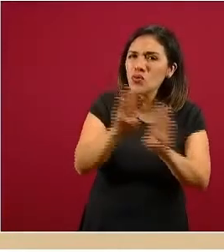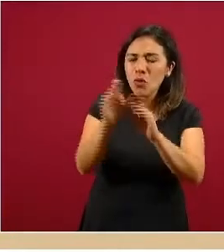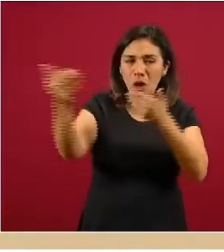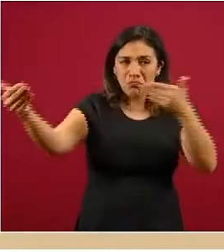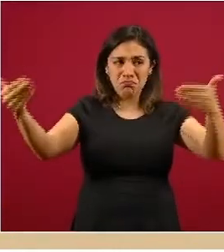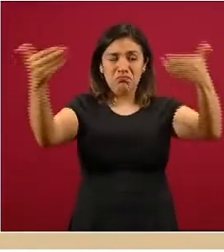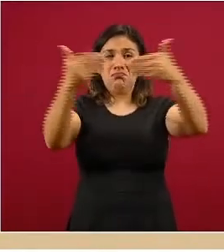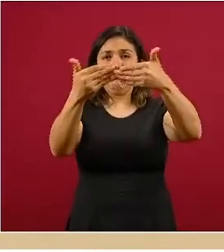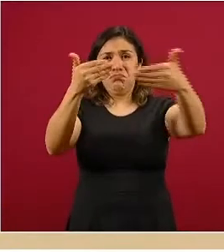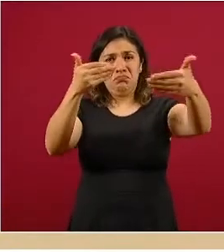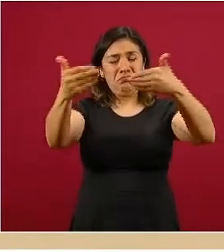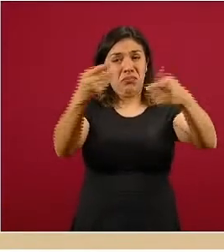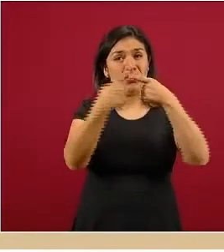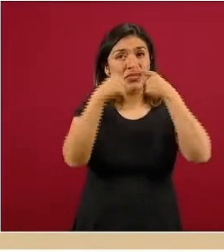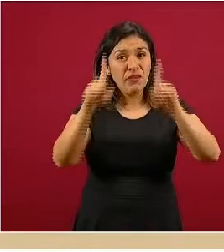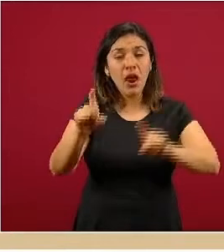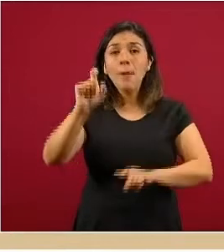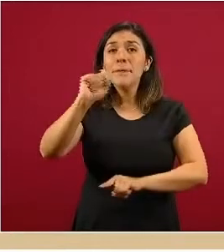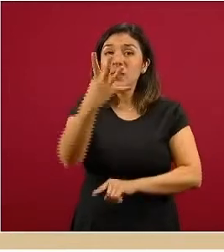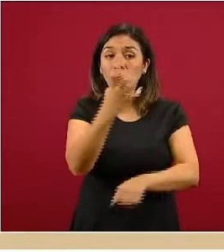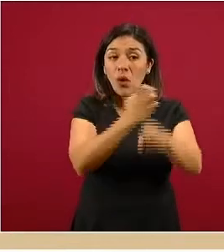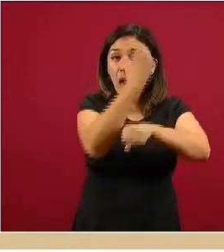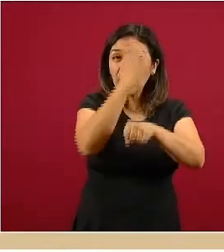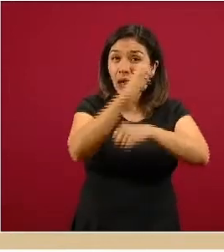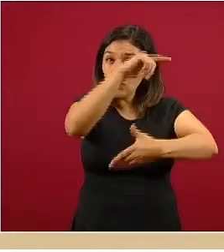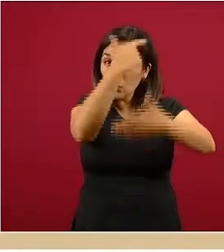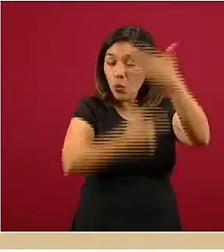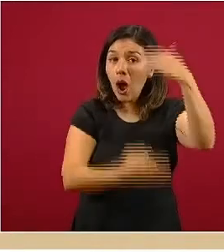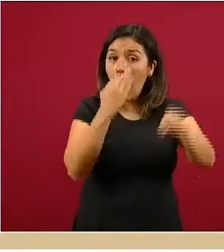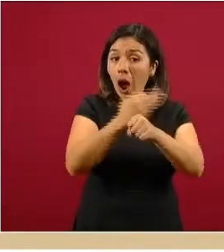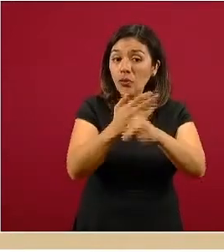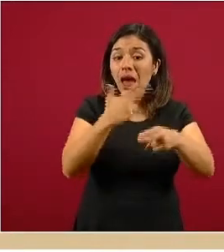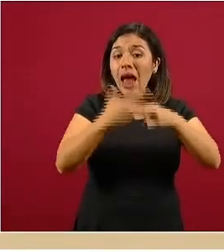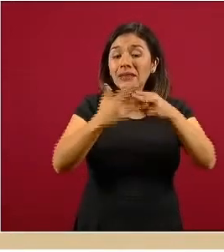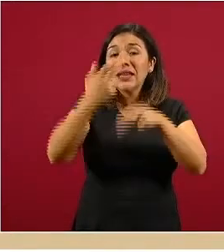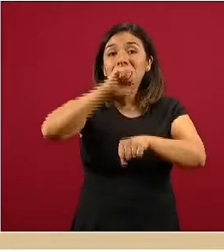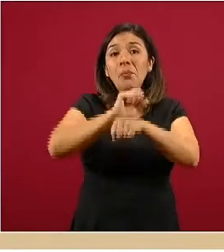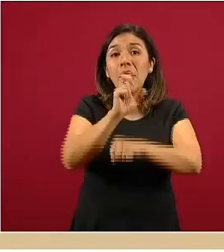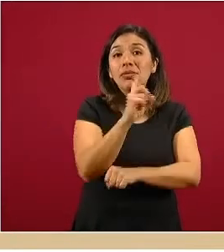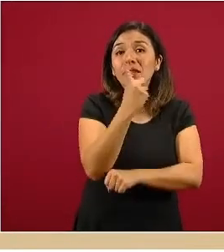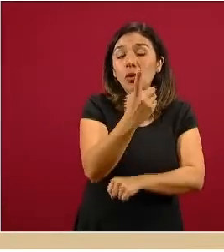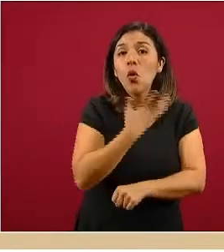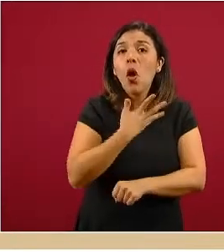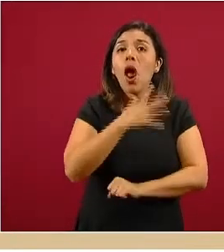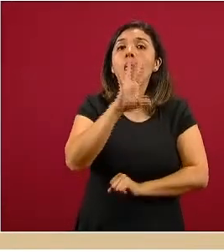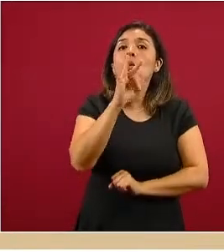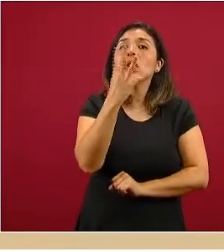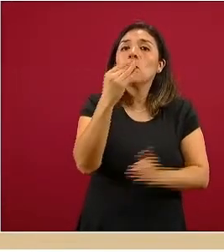exceso de mortalidad, como ya se los había dicho, está en el grupo de 45 a 64 años, con